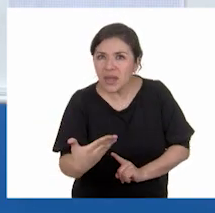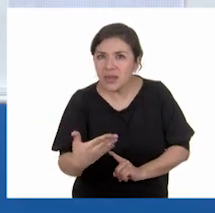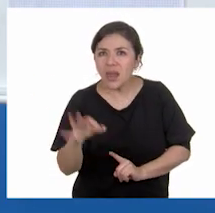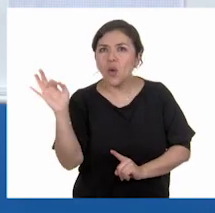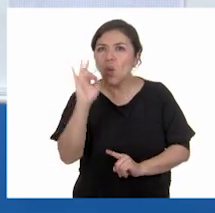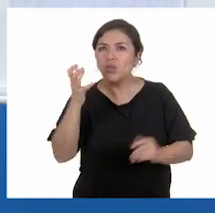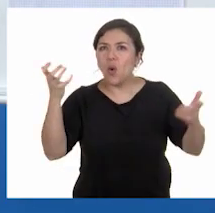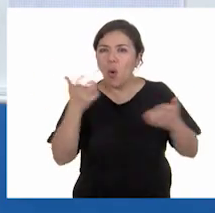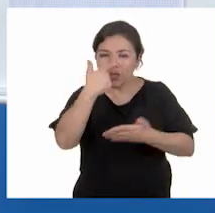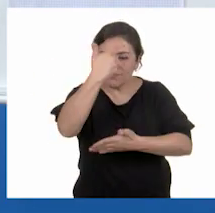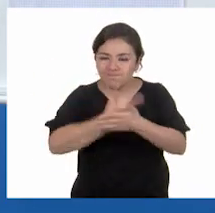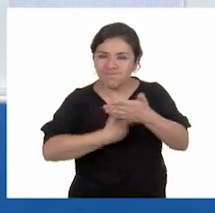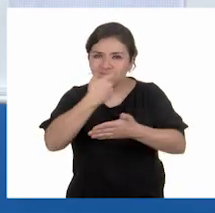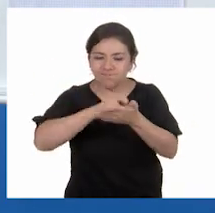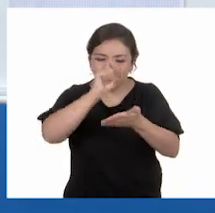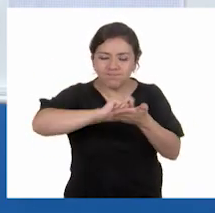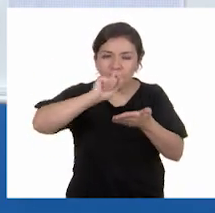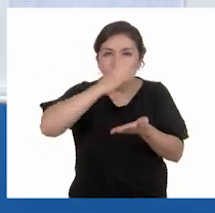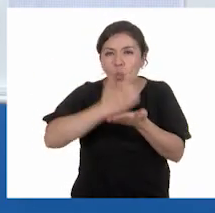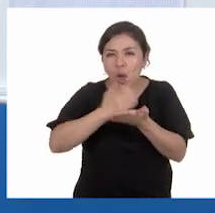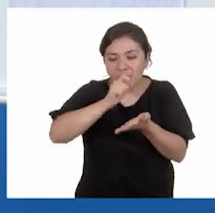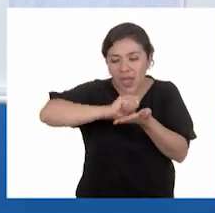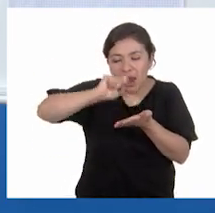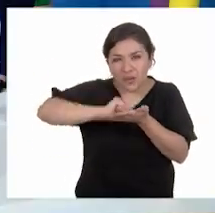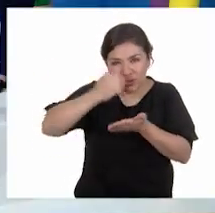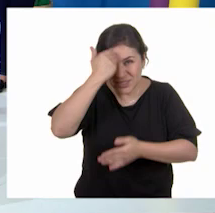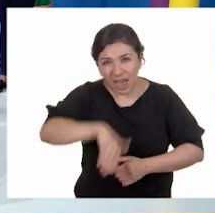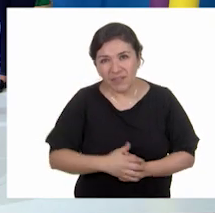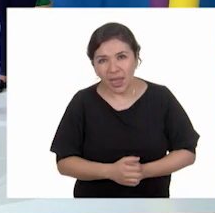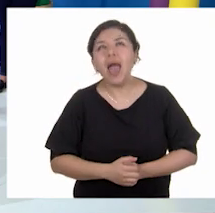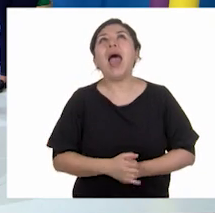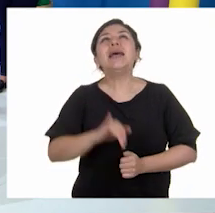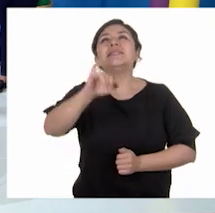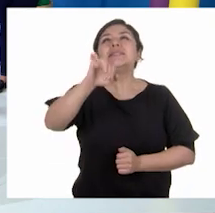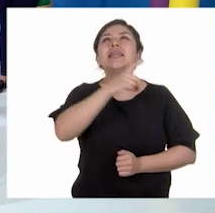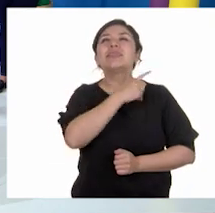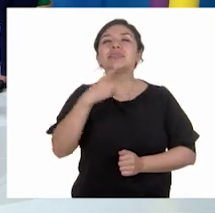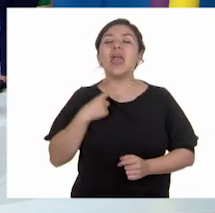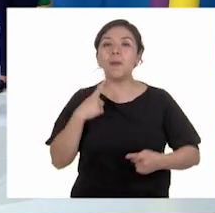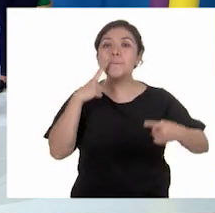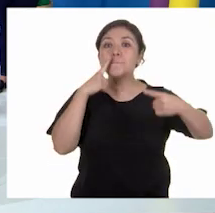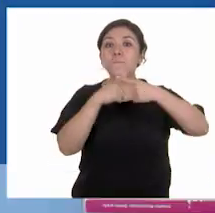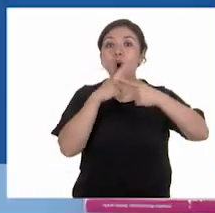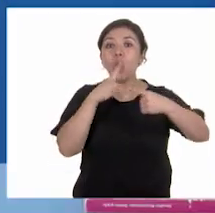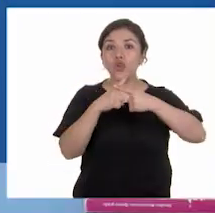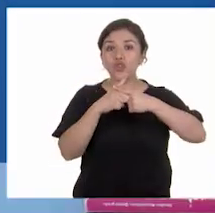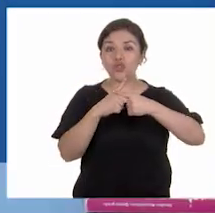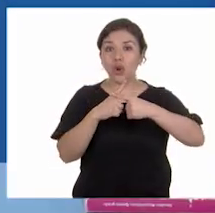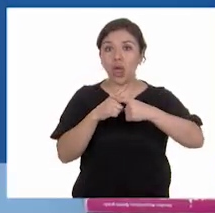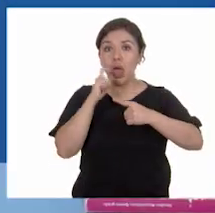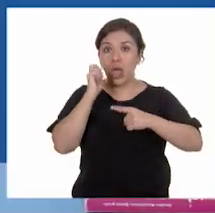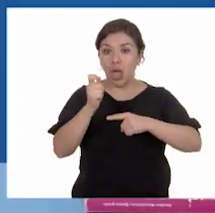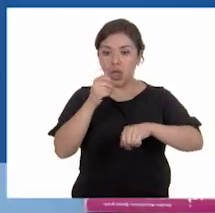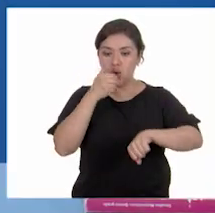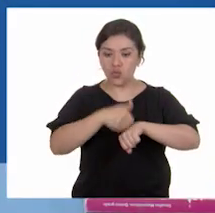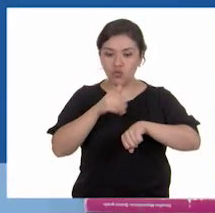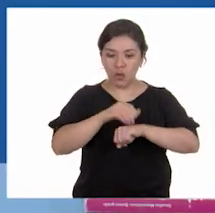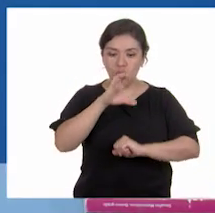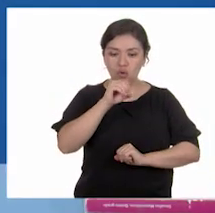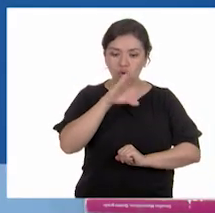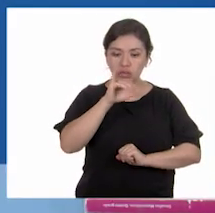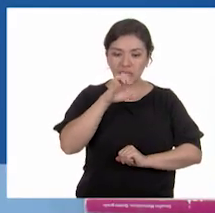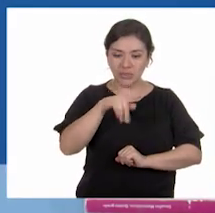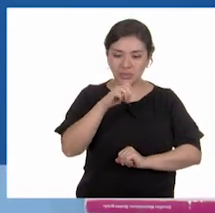la hacen en lápiz y papel? Ah, pues multiplicando el cociente por el